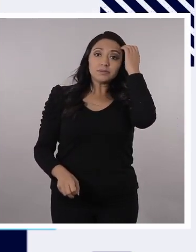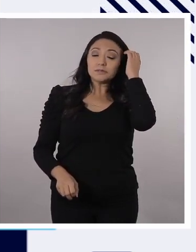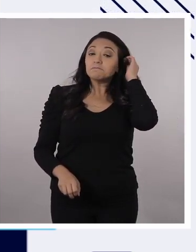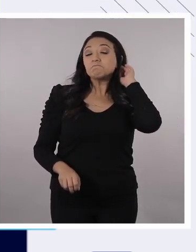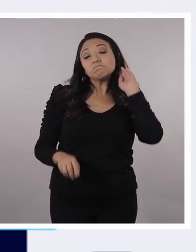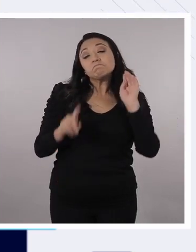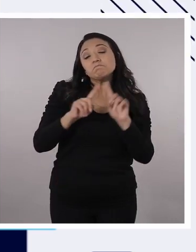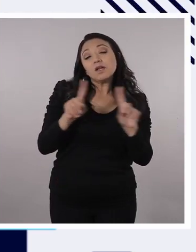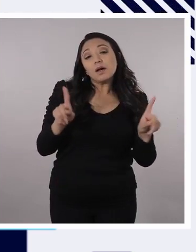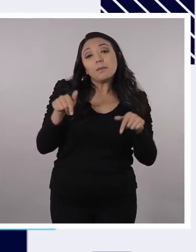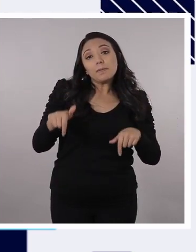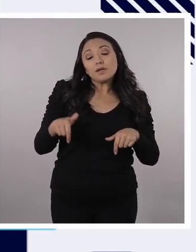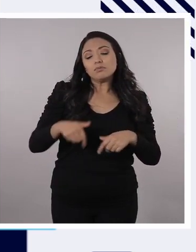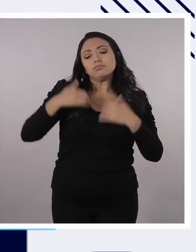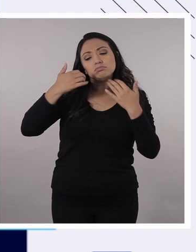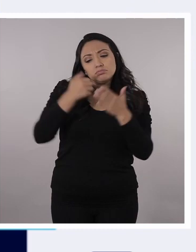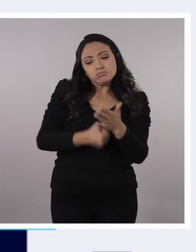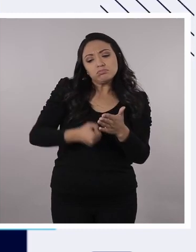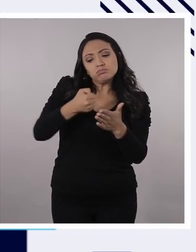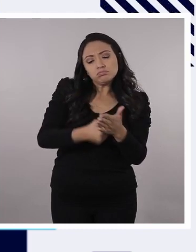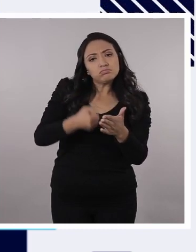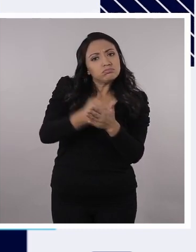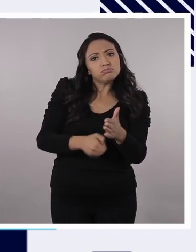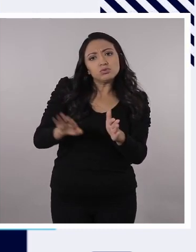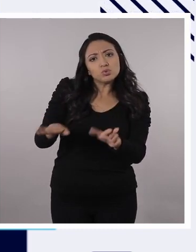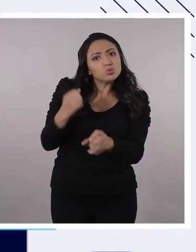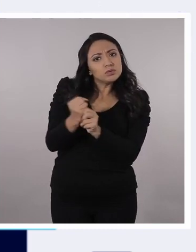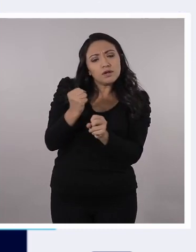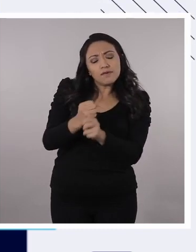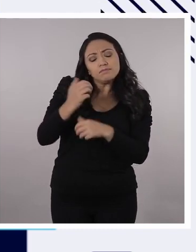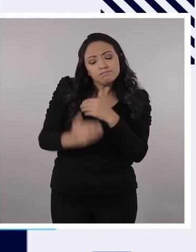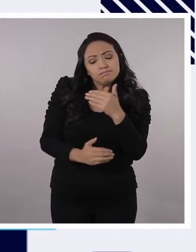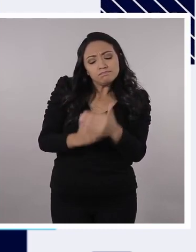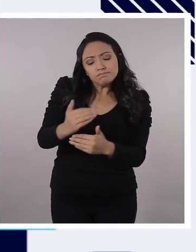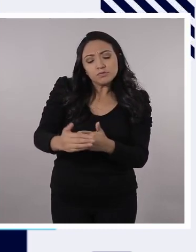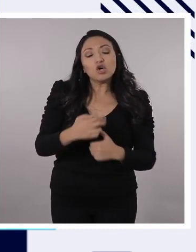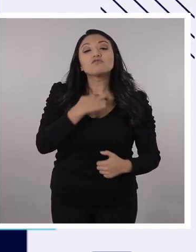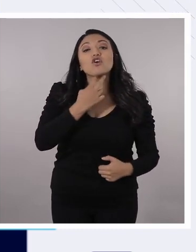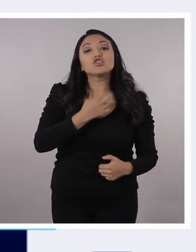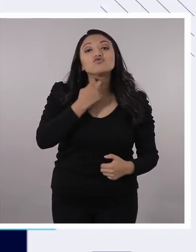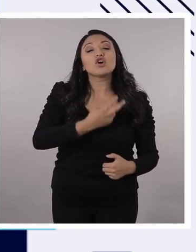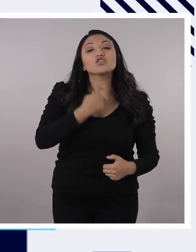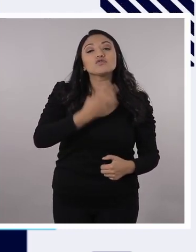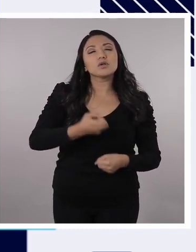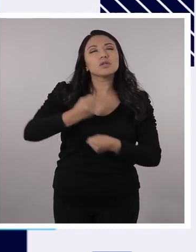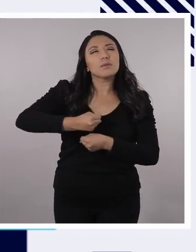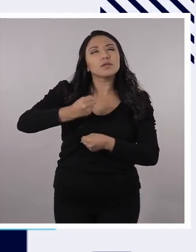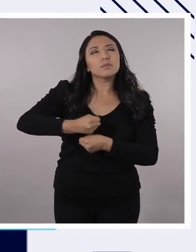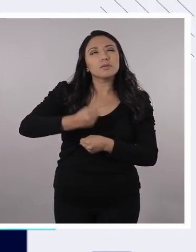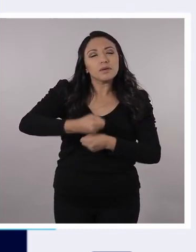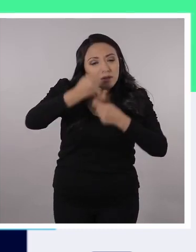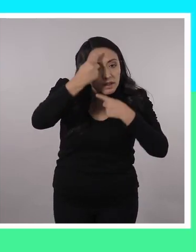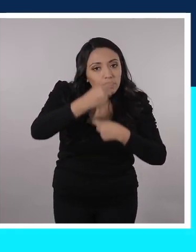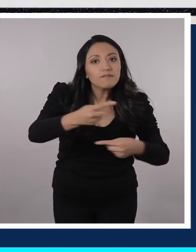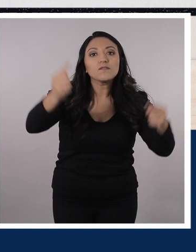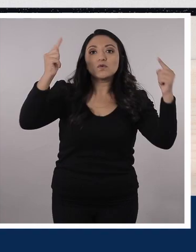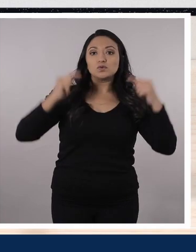Sin embargo, con perseverancia y trabajo encontró la manera en que su voz y su pensamiento se reconocieran.